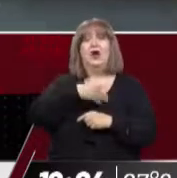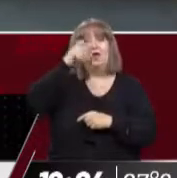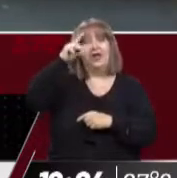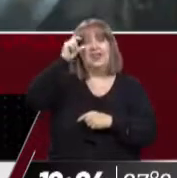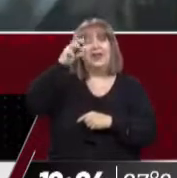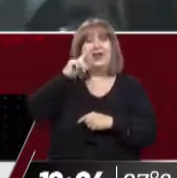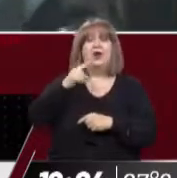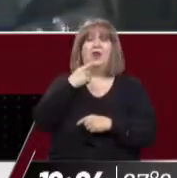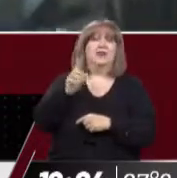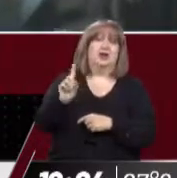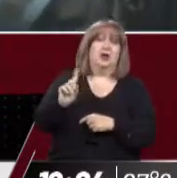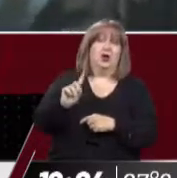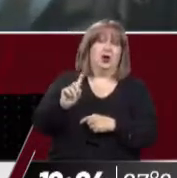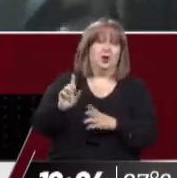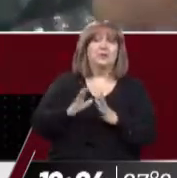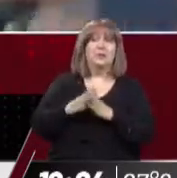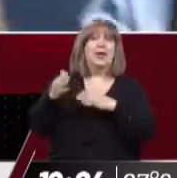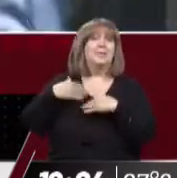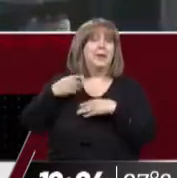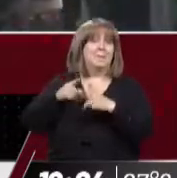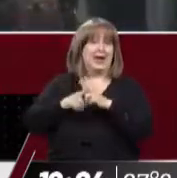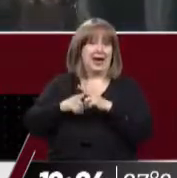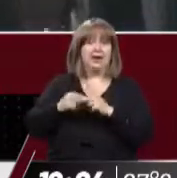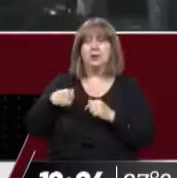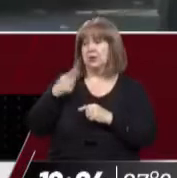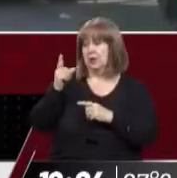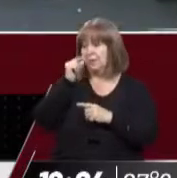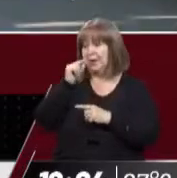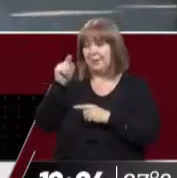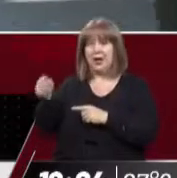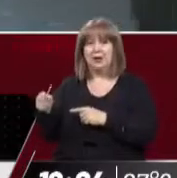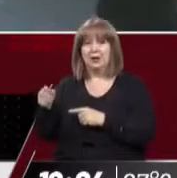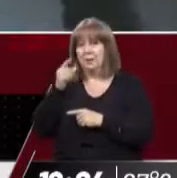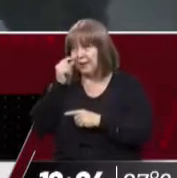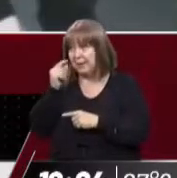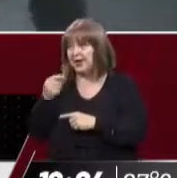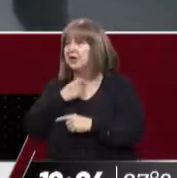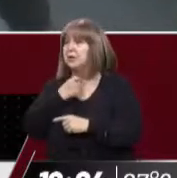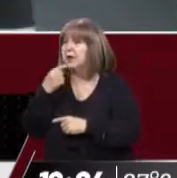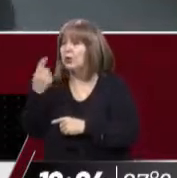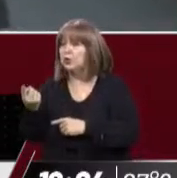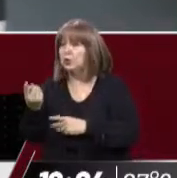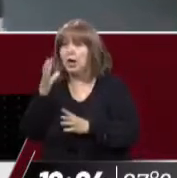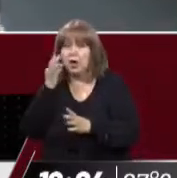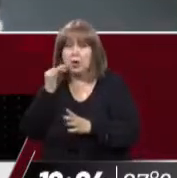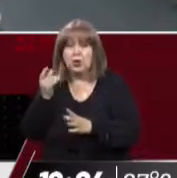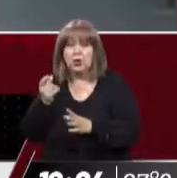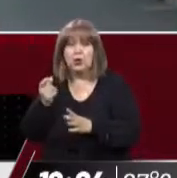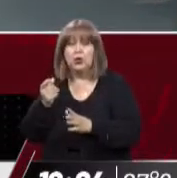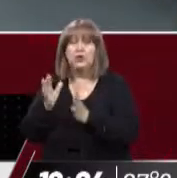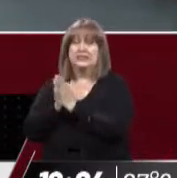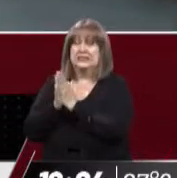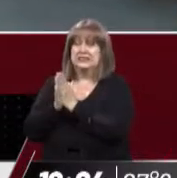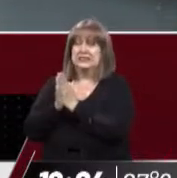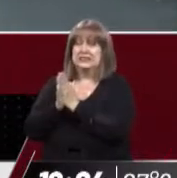pero no le gusta salir en la tele. Y este hombre que está acá trabajando es el padre. ¿Vas a hablar vos, papá, o no vas a hablar? Contame